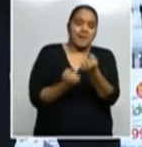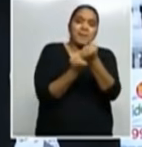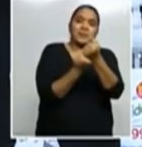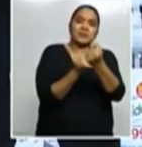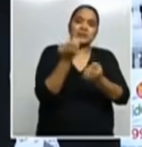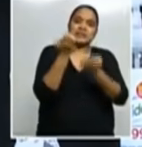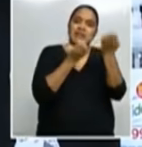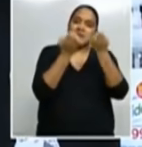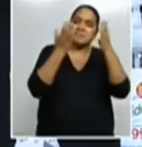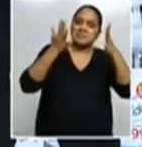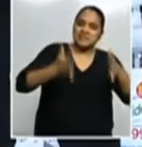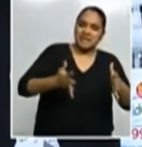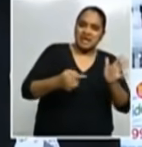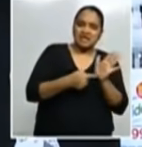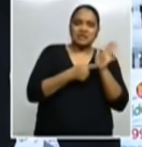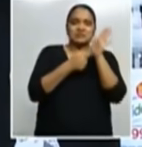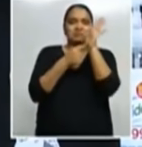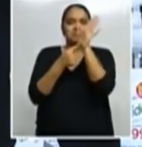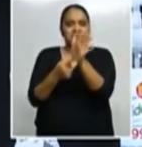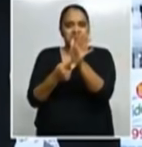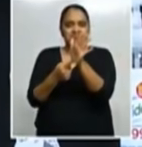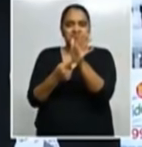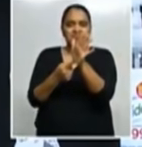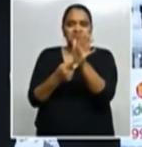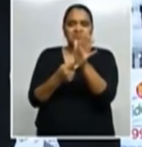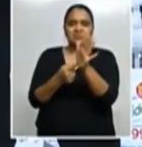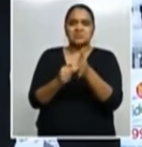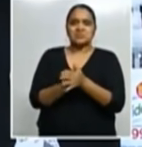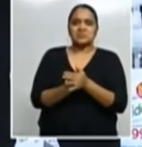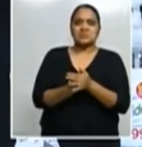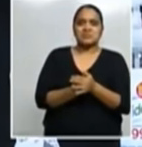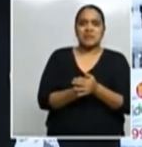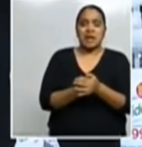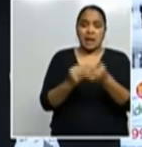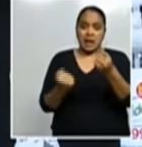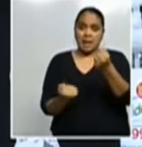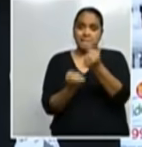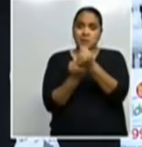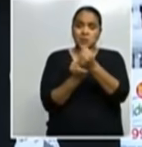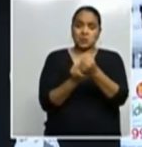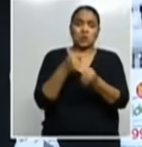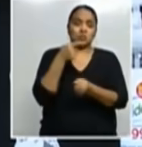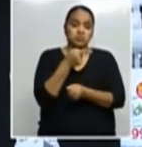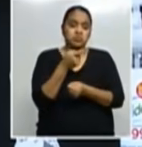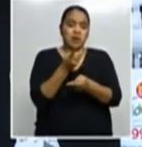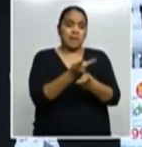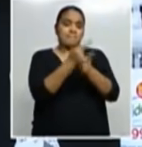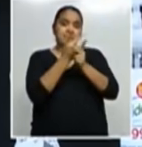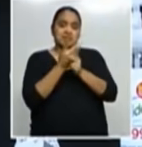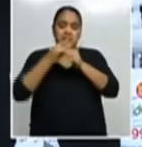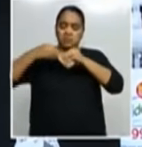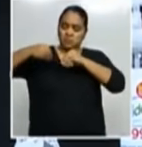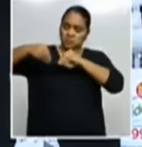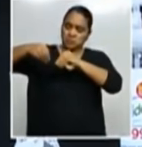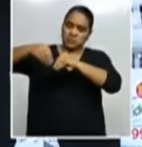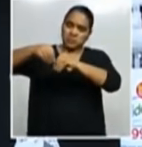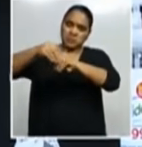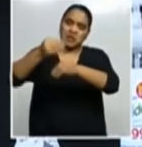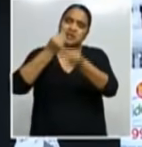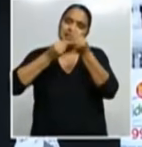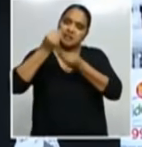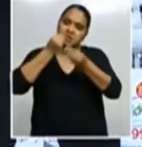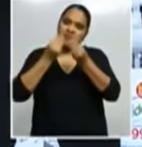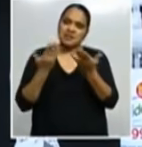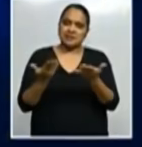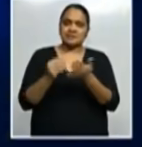micro y pequeña empresa y cómo va también el apoyo al agro a través de agrocrédito. Saludos a la distancia, presidenta